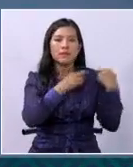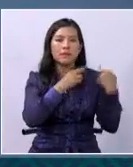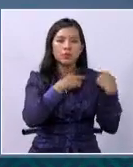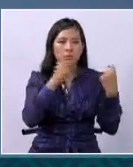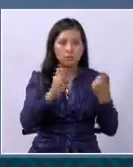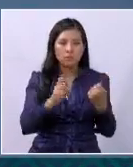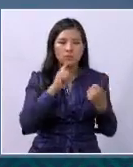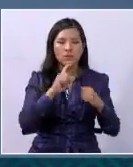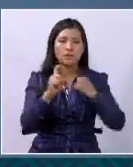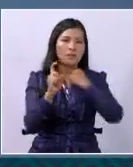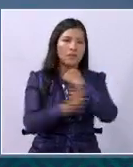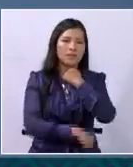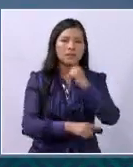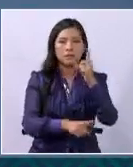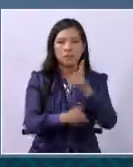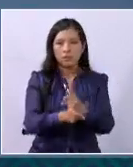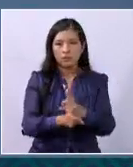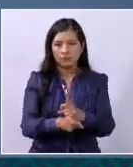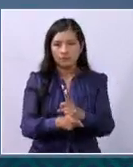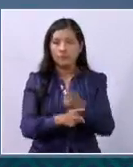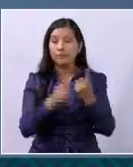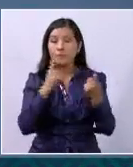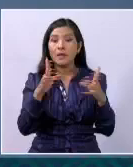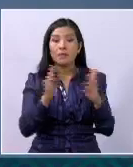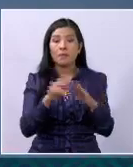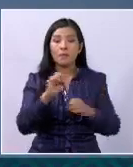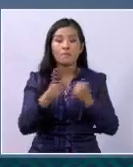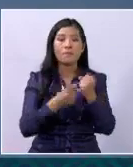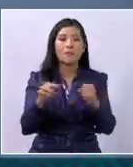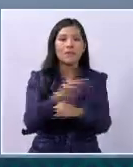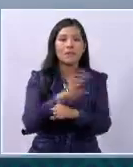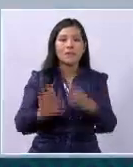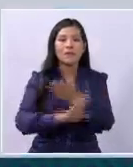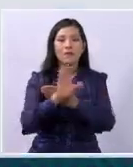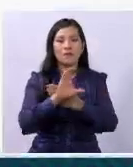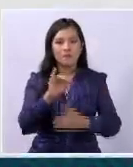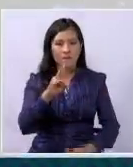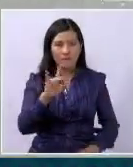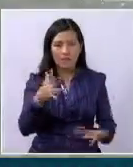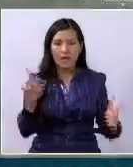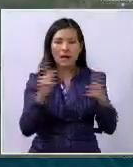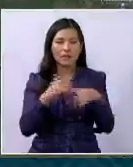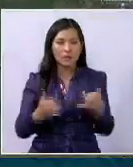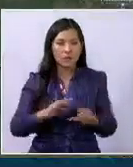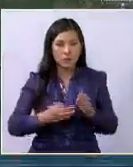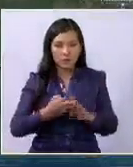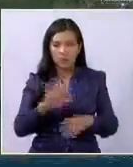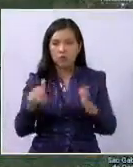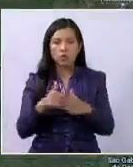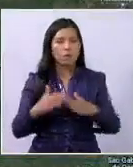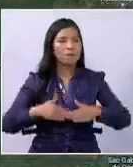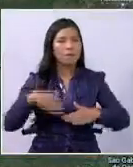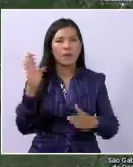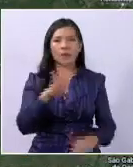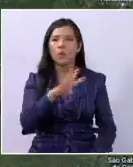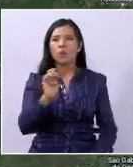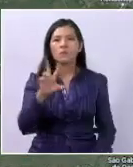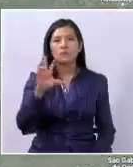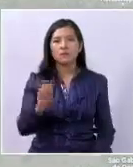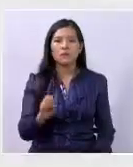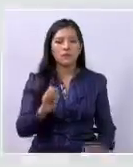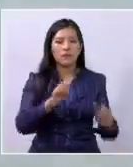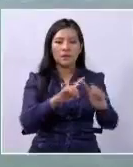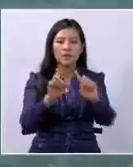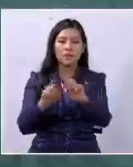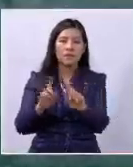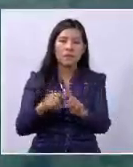sanciones correspondientes. Con estas declaraciones, el viceministro de Defensa Civil manifestó que a la fecha existen más de 430 comparendos y